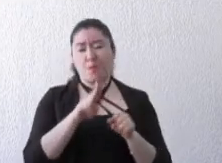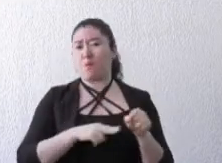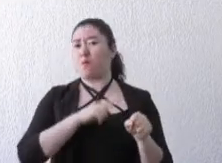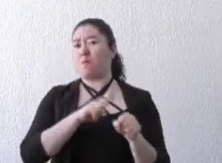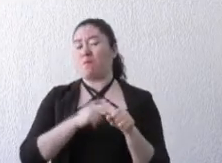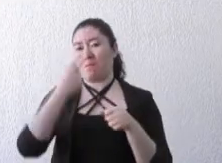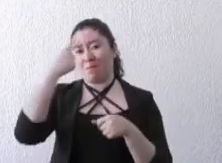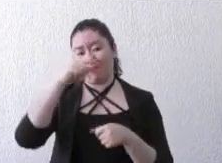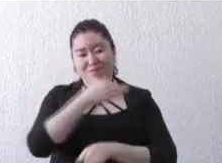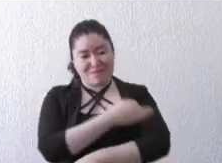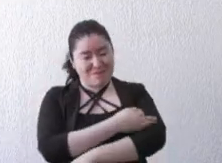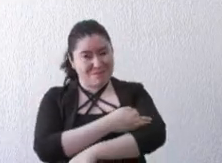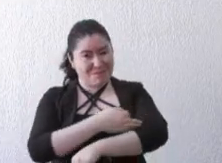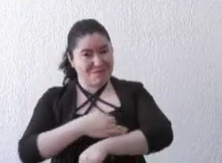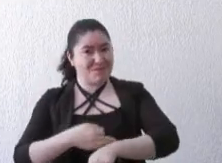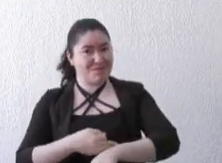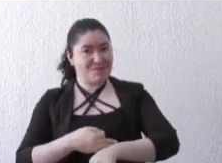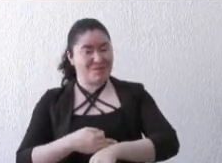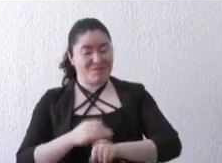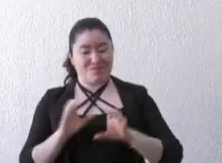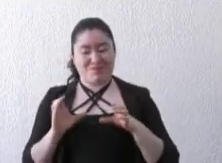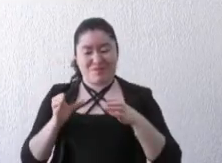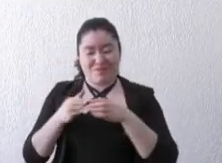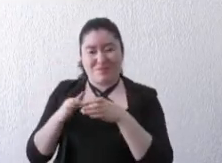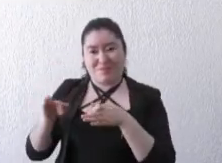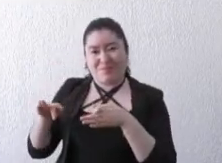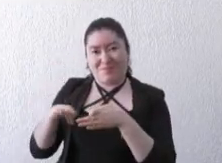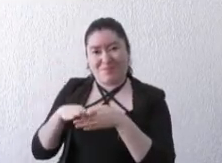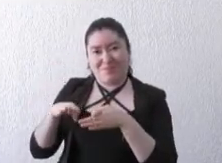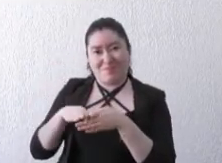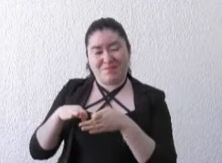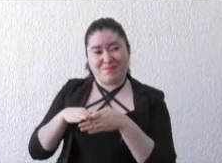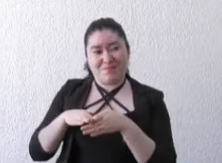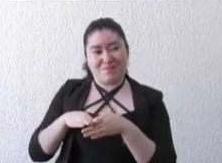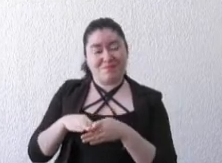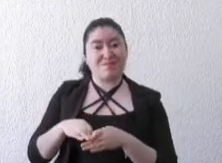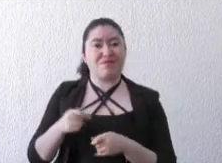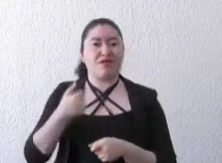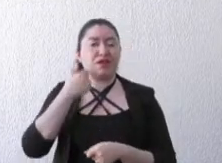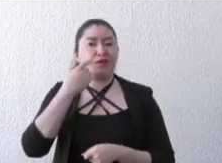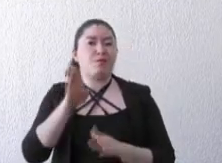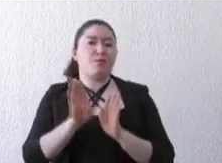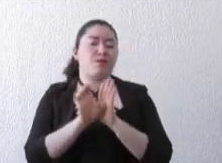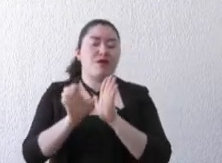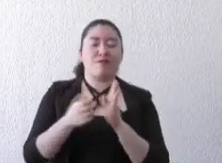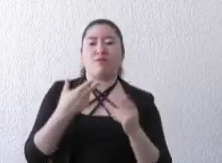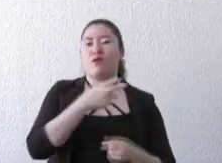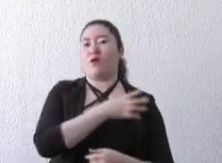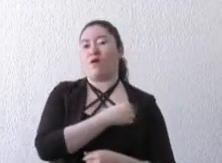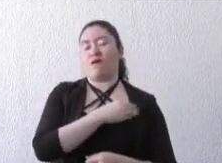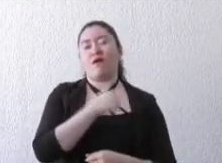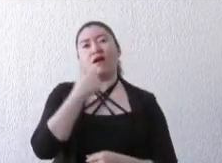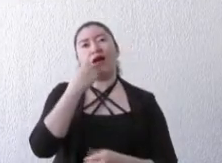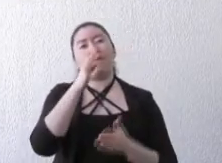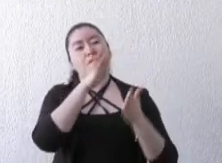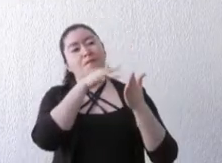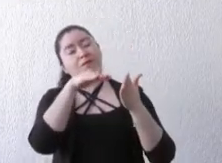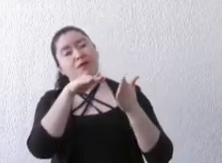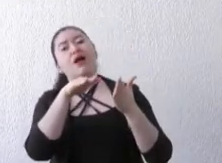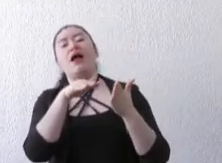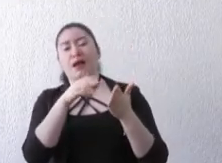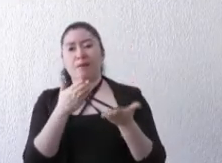familias de las comunidades cercanas que quisieran que sus hijos tomaran clases de pintura o tuvieran clases